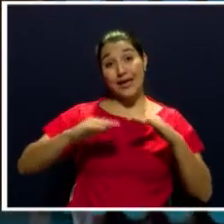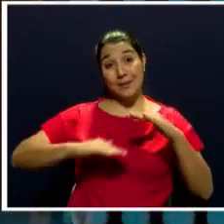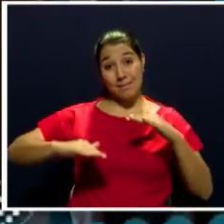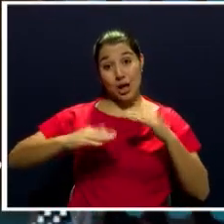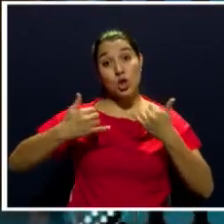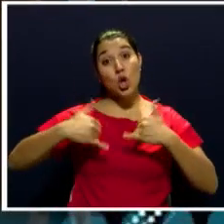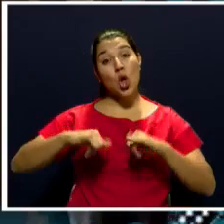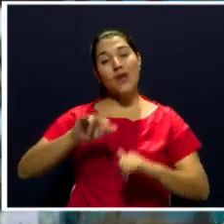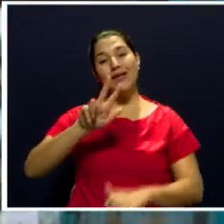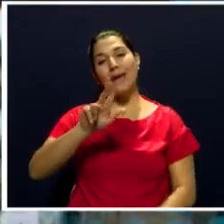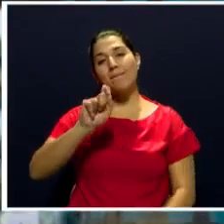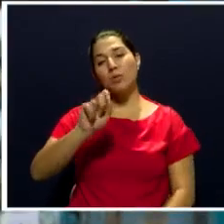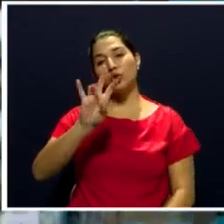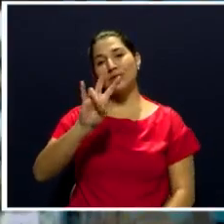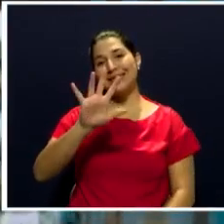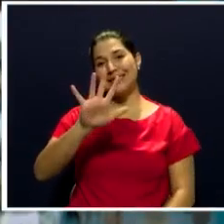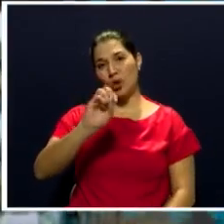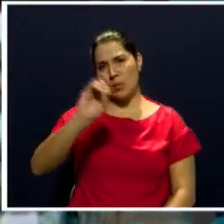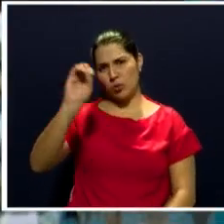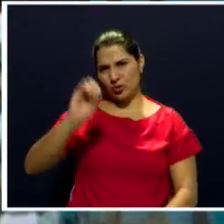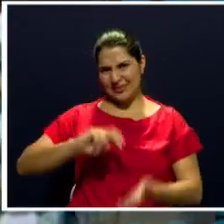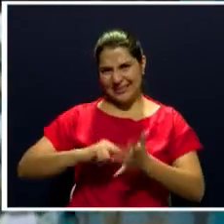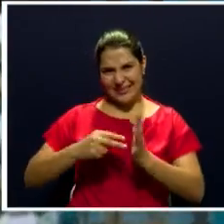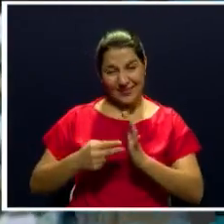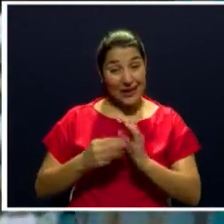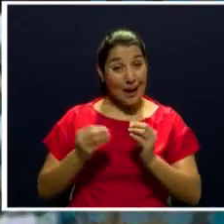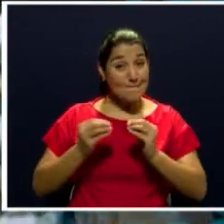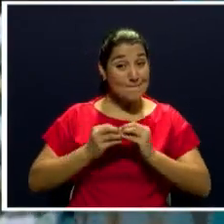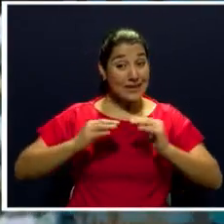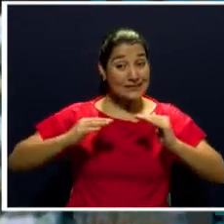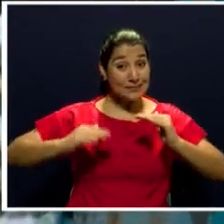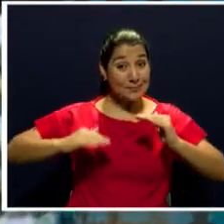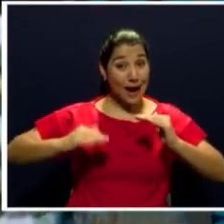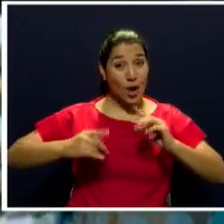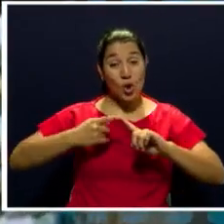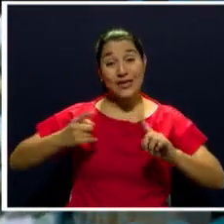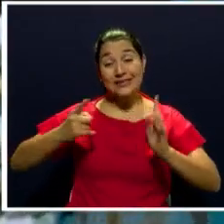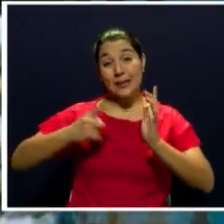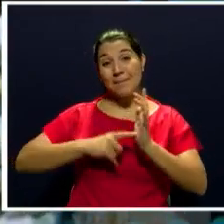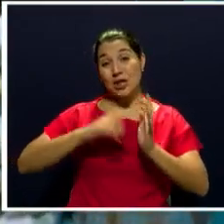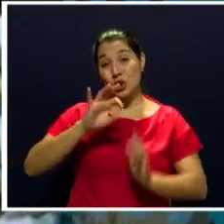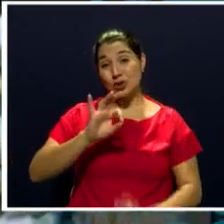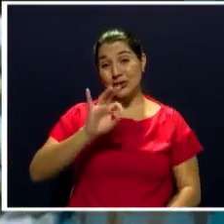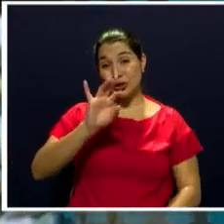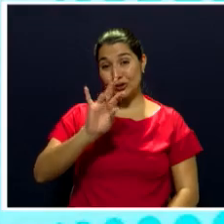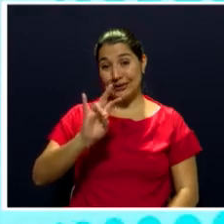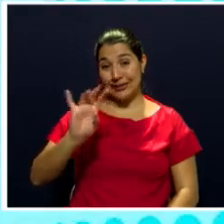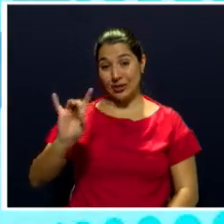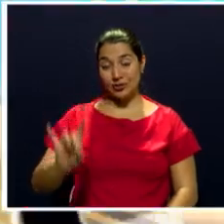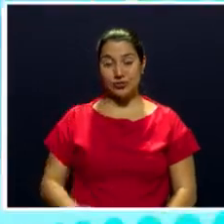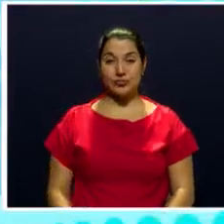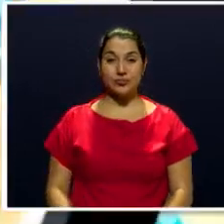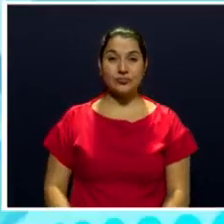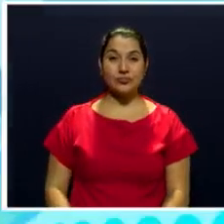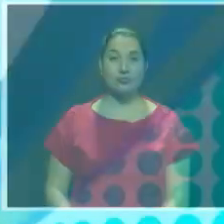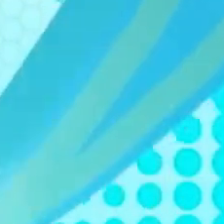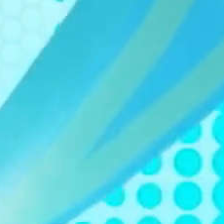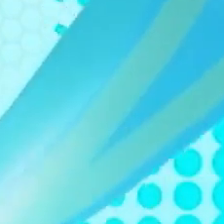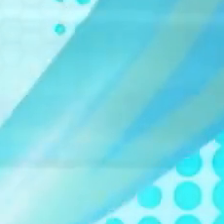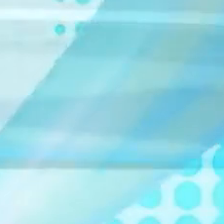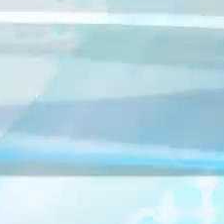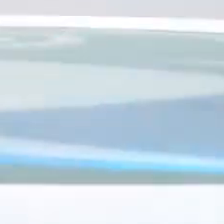en 3.75%, su nivel más bajo desde el año 1978.